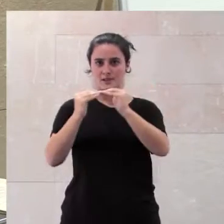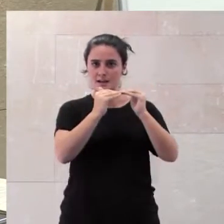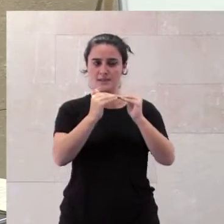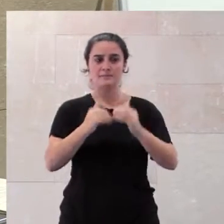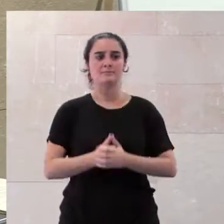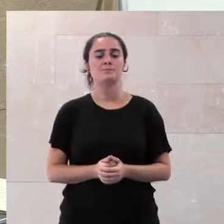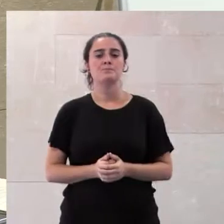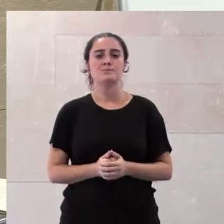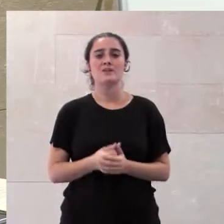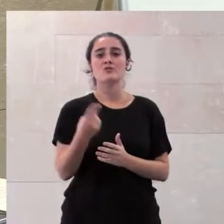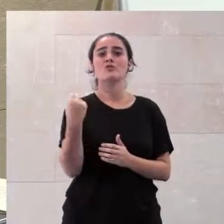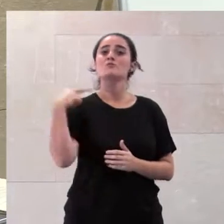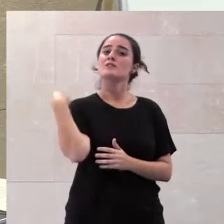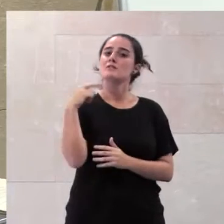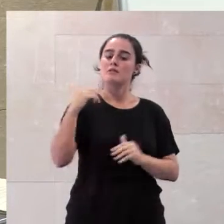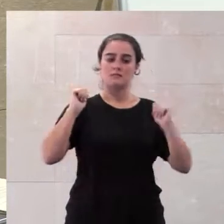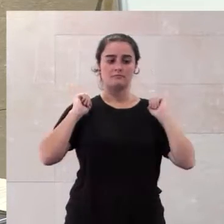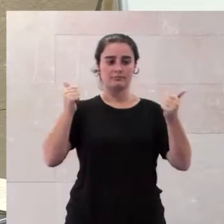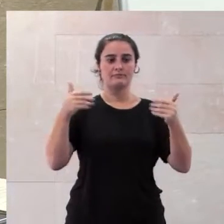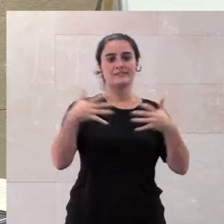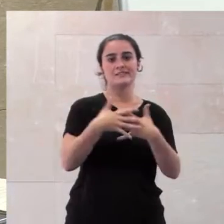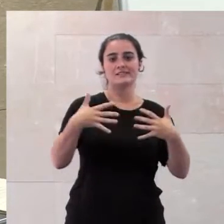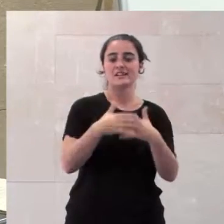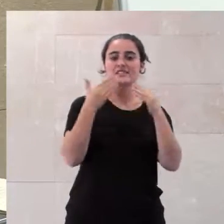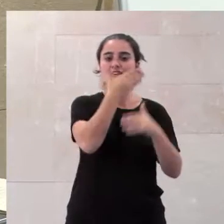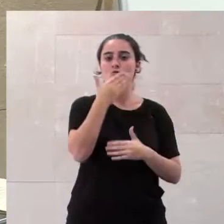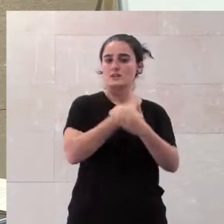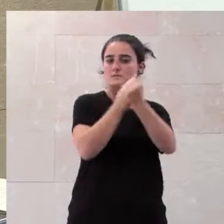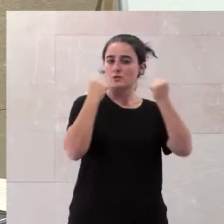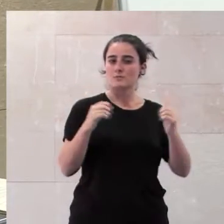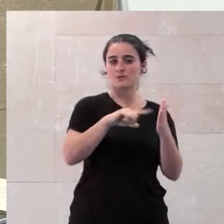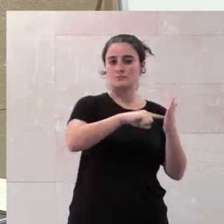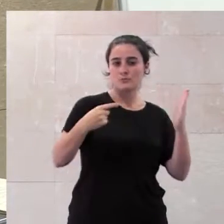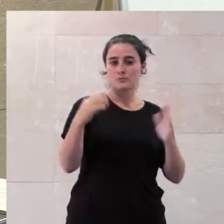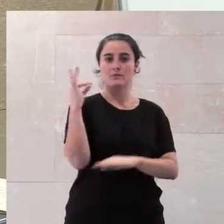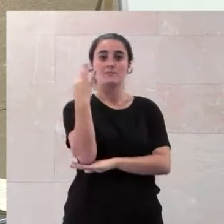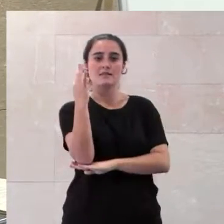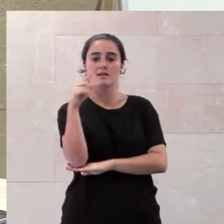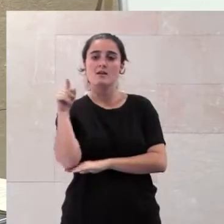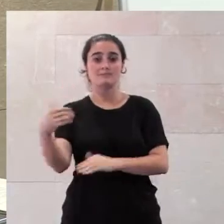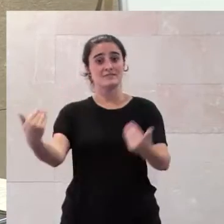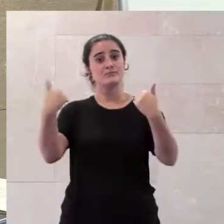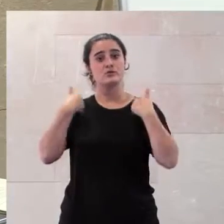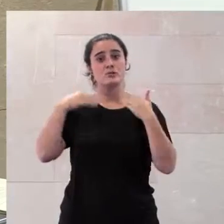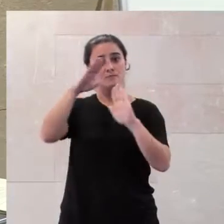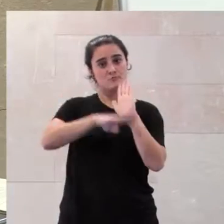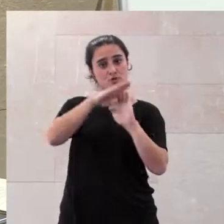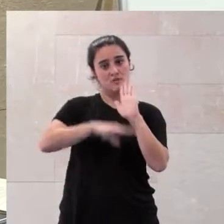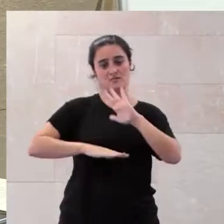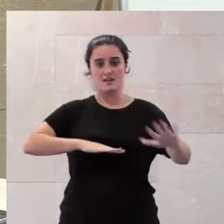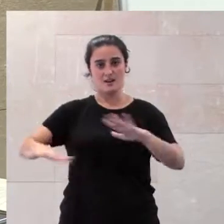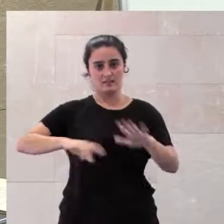2012 trabaja en la Red de Escuelas de Empoderamiento de Guipúzcoa y Vizcaya y es responsable de la programación y otras acciones.